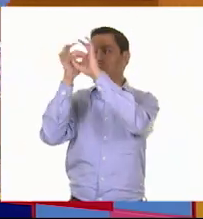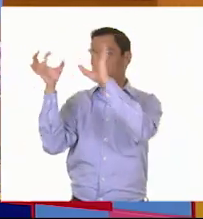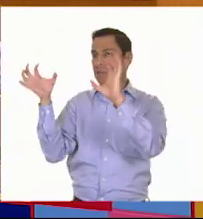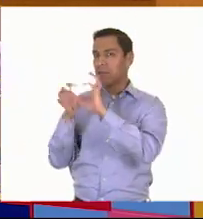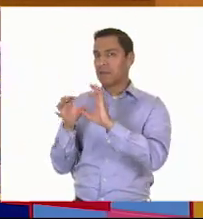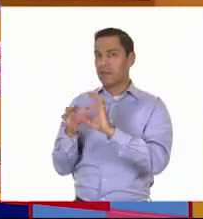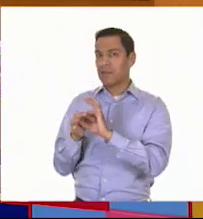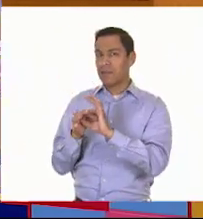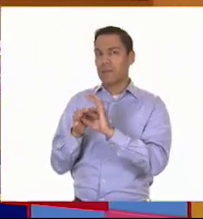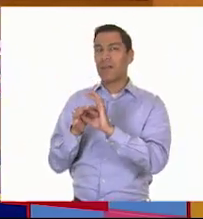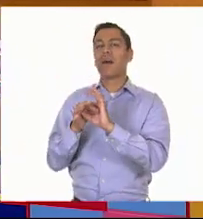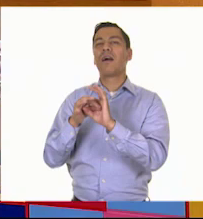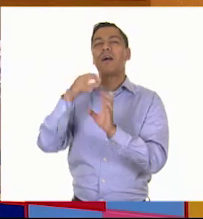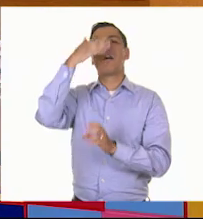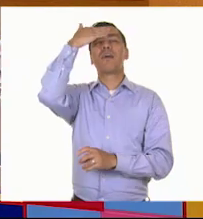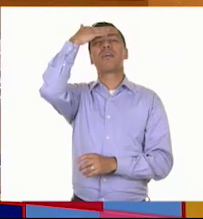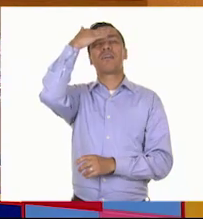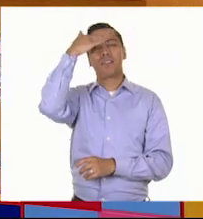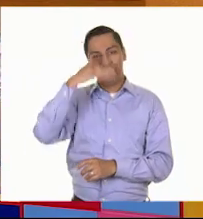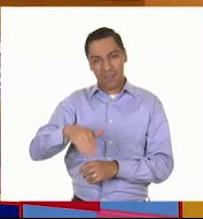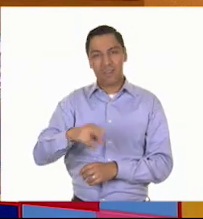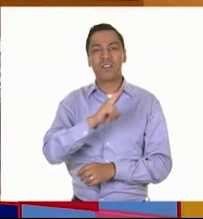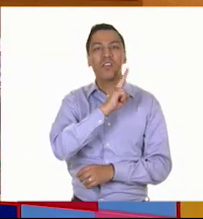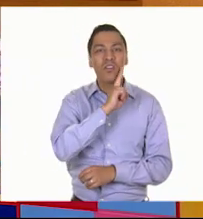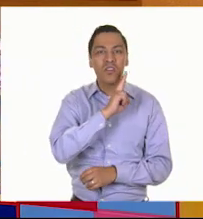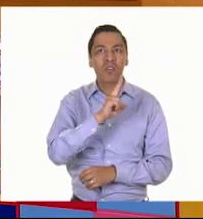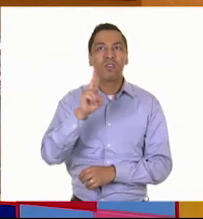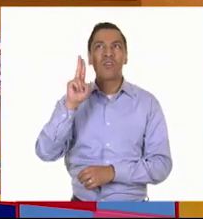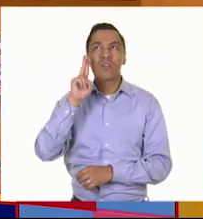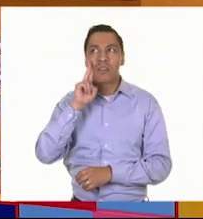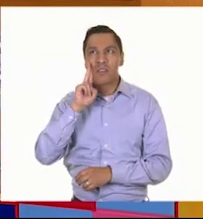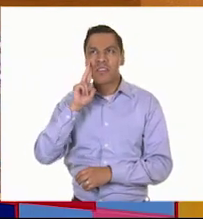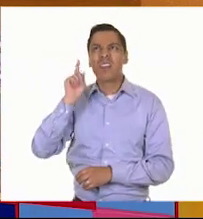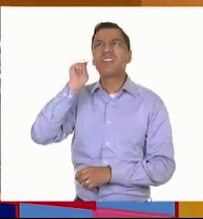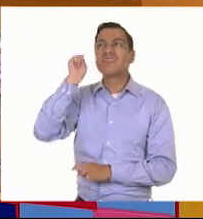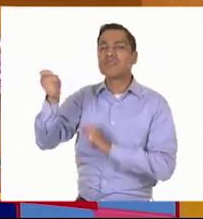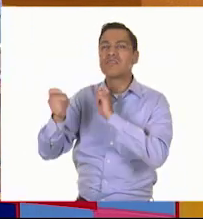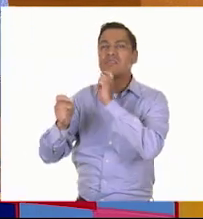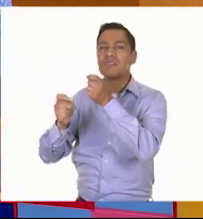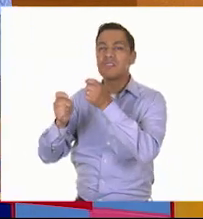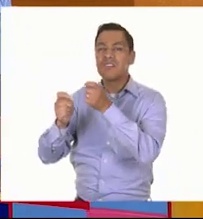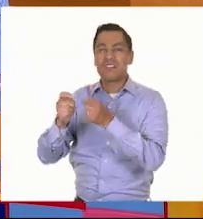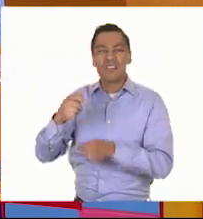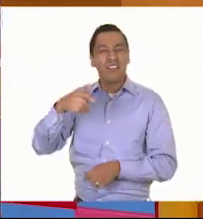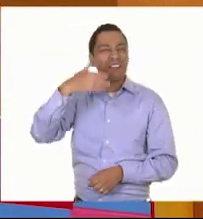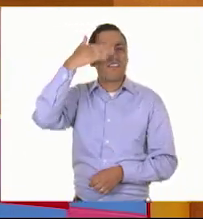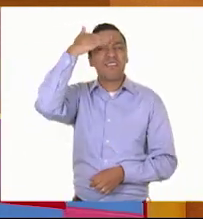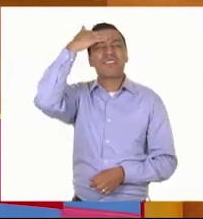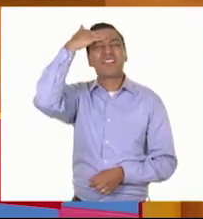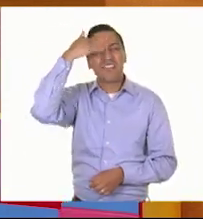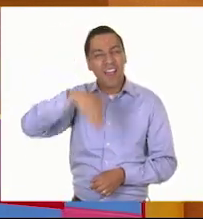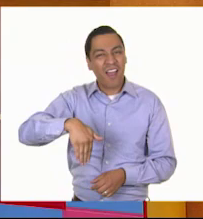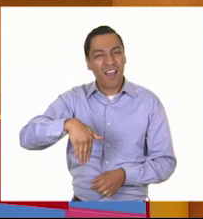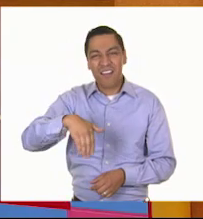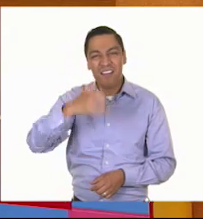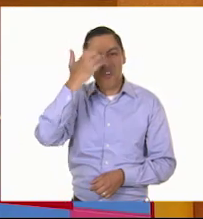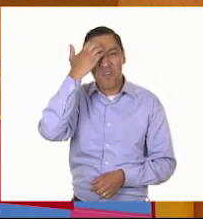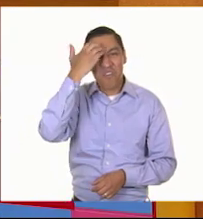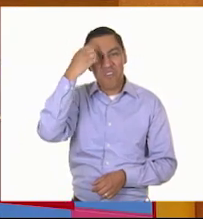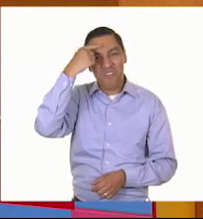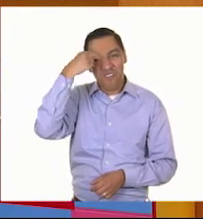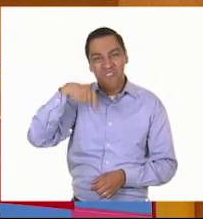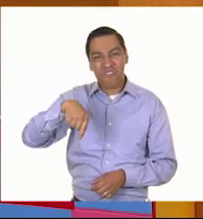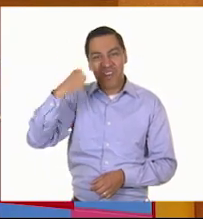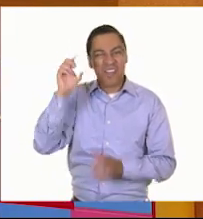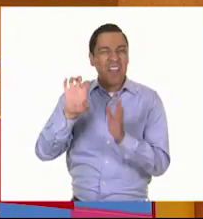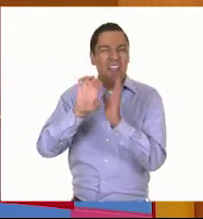una idea general de lo que trata la noticia. Por ejemplo, esta que vemos por aquí, la de